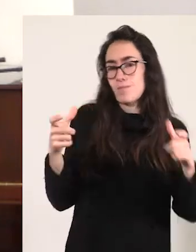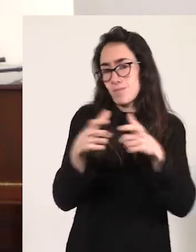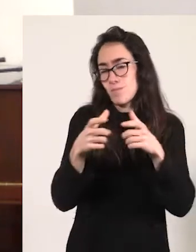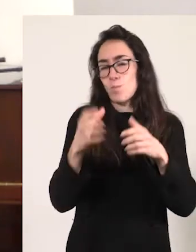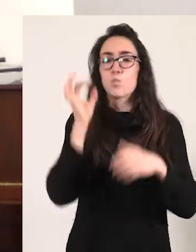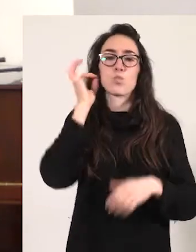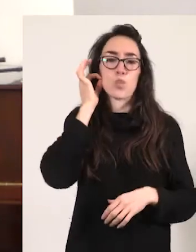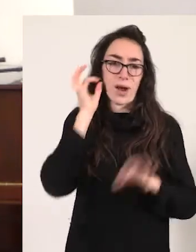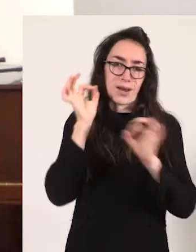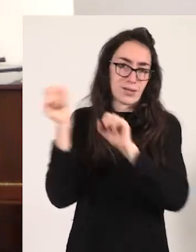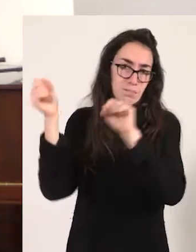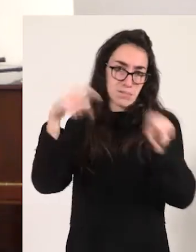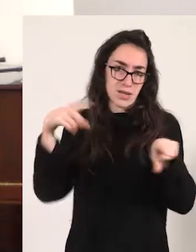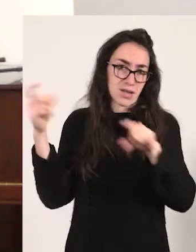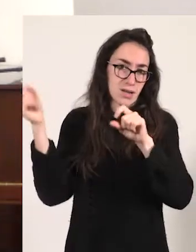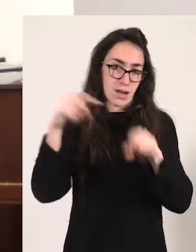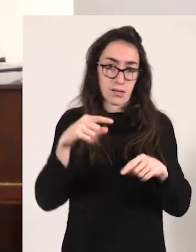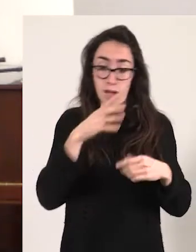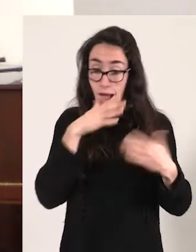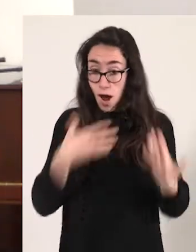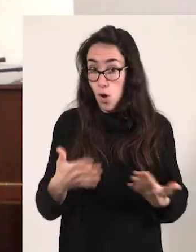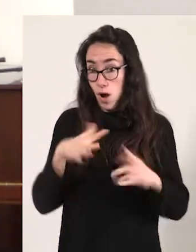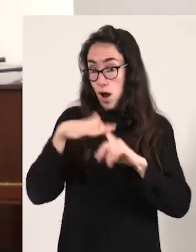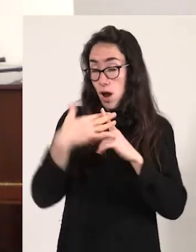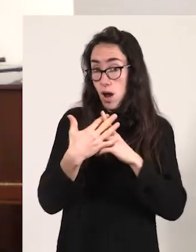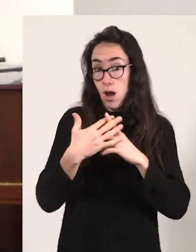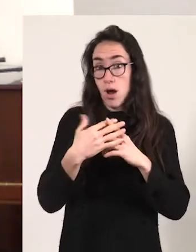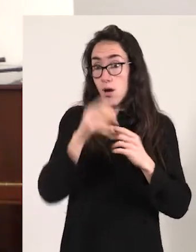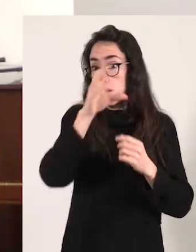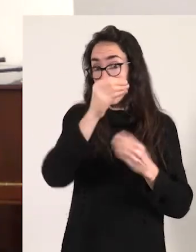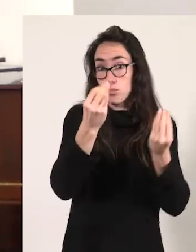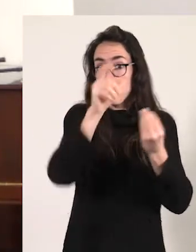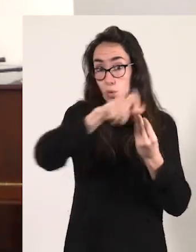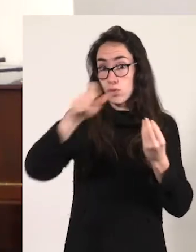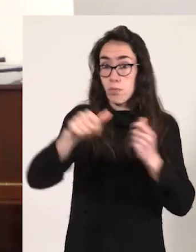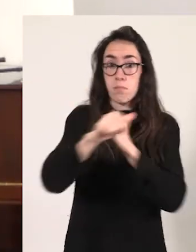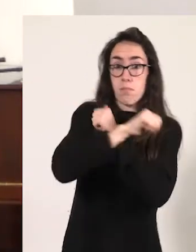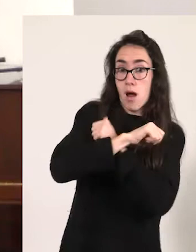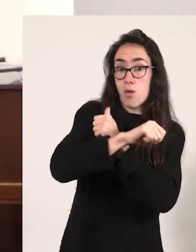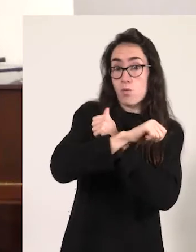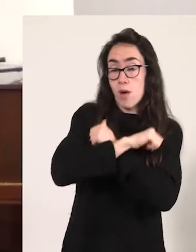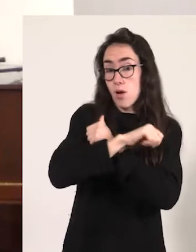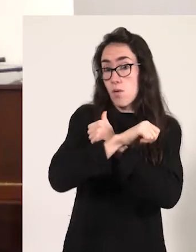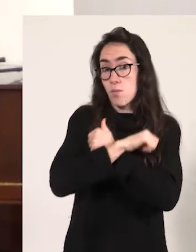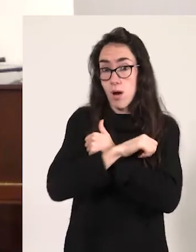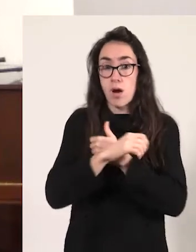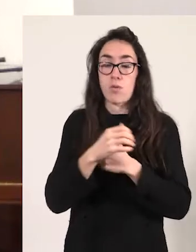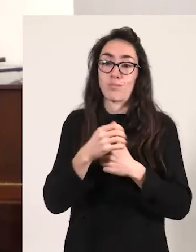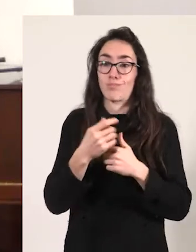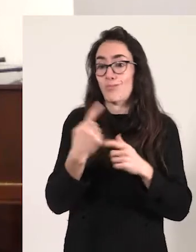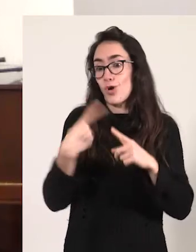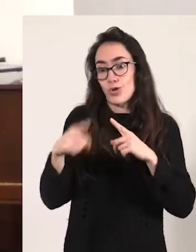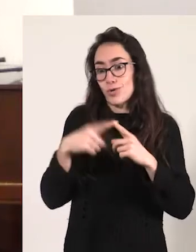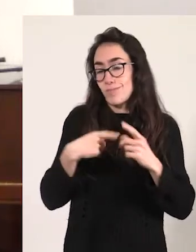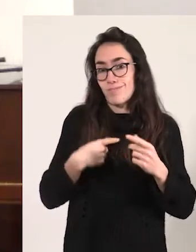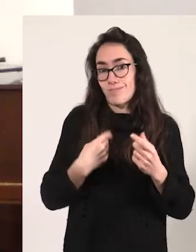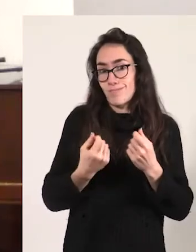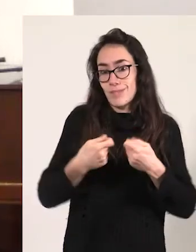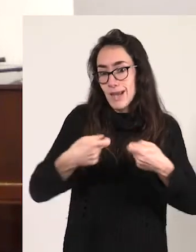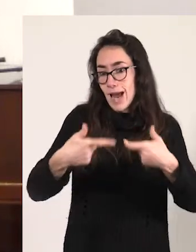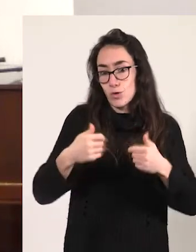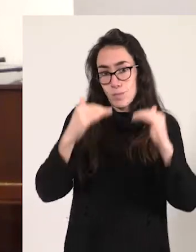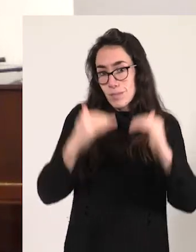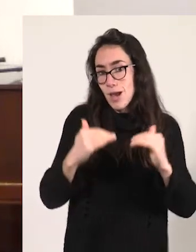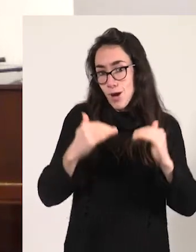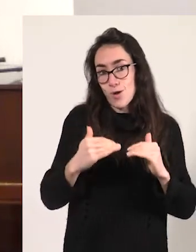sobre todo a mujeres migrantes. Y en este momento en el que mucha gente se está quedando sin trabajo y por tanto se está quitando cosas